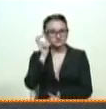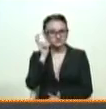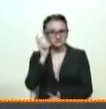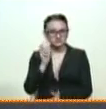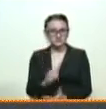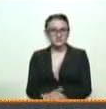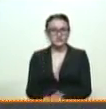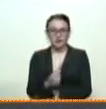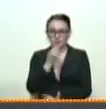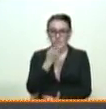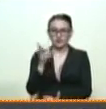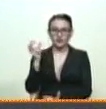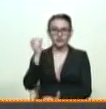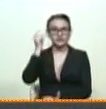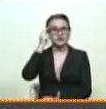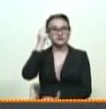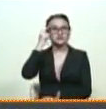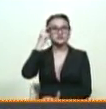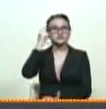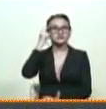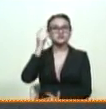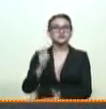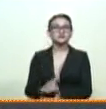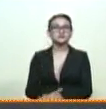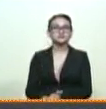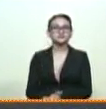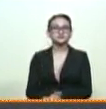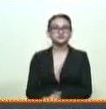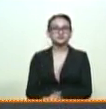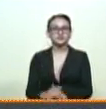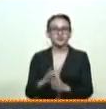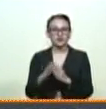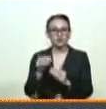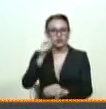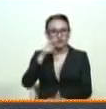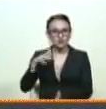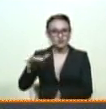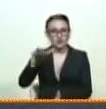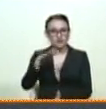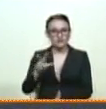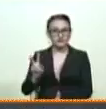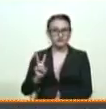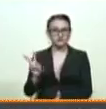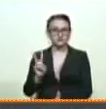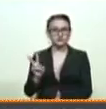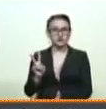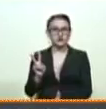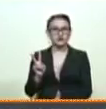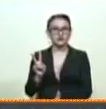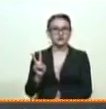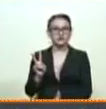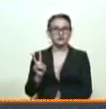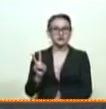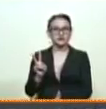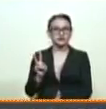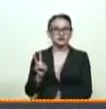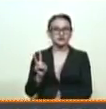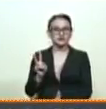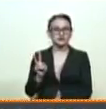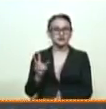Bueno, muy buenos días a todo el pueblo de Venezuela, todos nuestros compatriotas